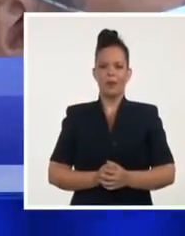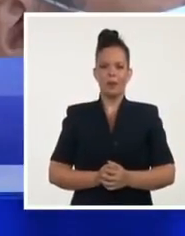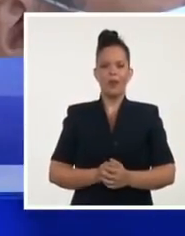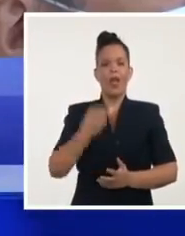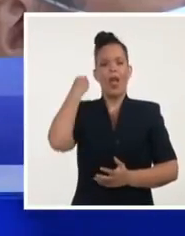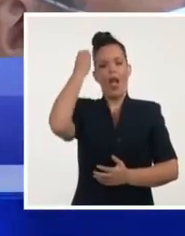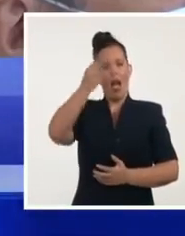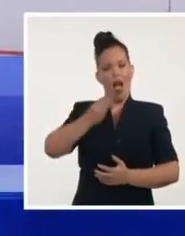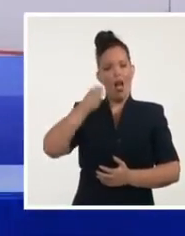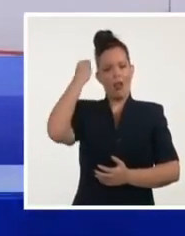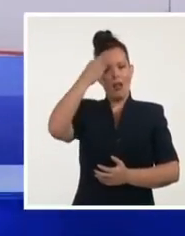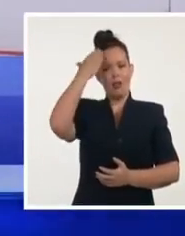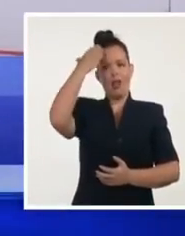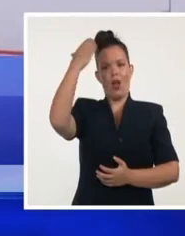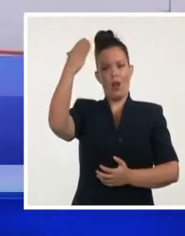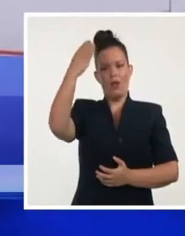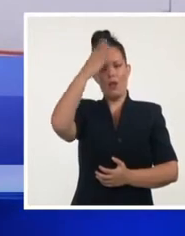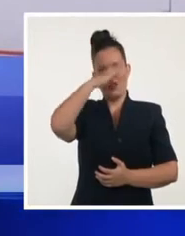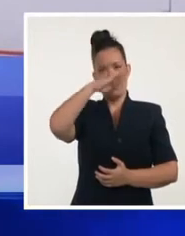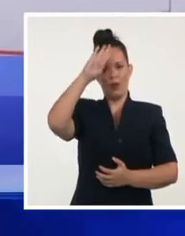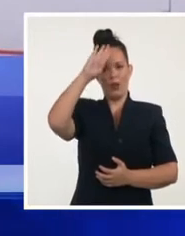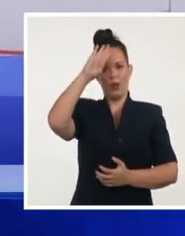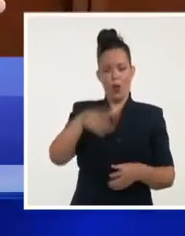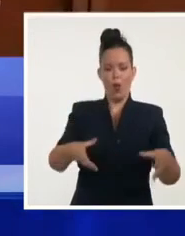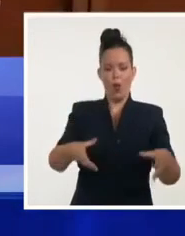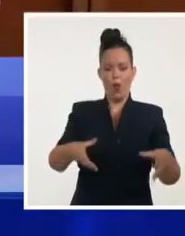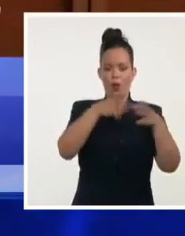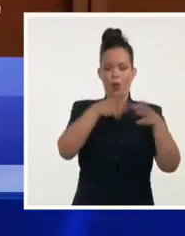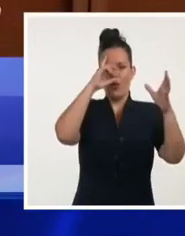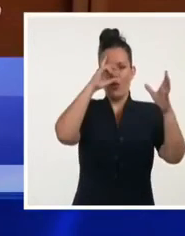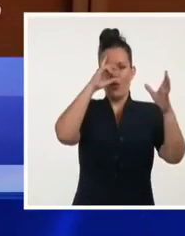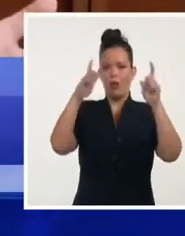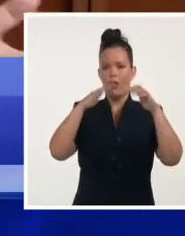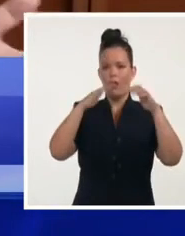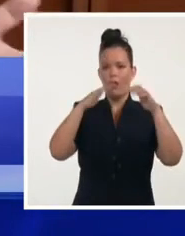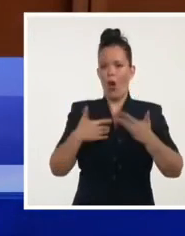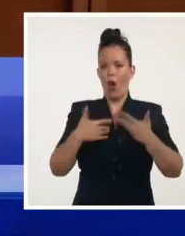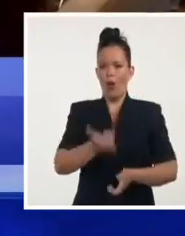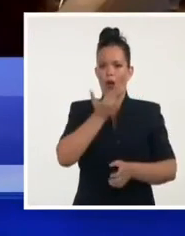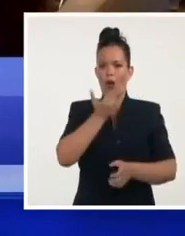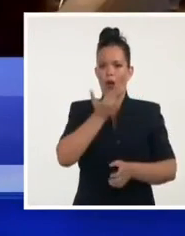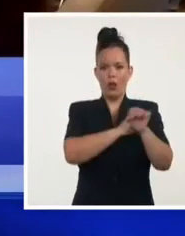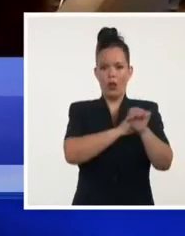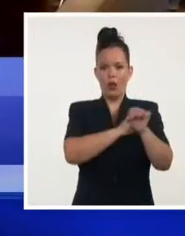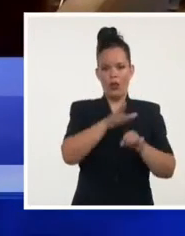cubano junto a los científicos impacto de la COVID-19 en edades pediátricas.